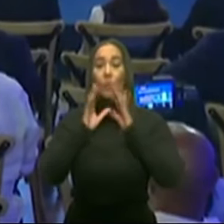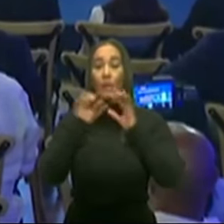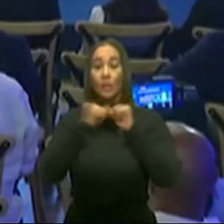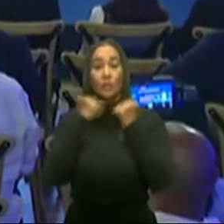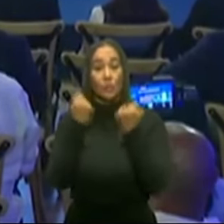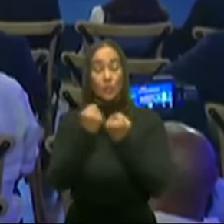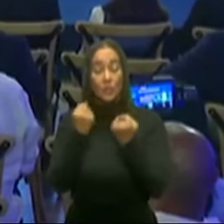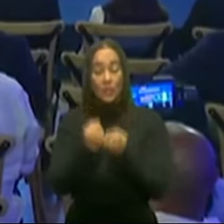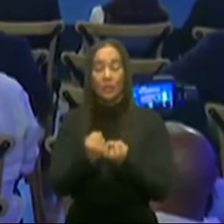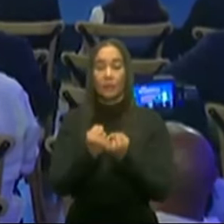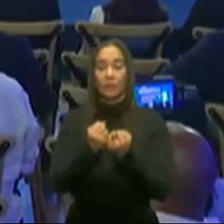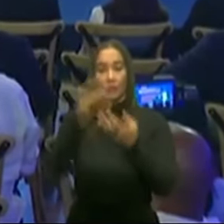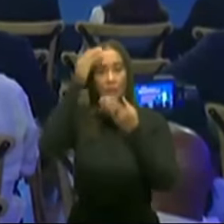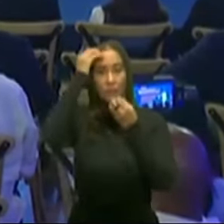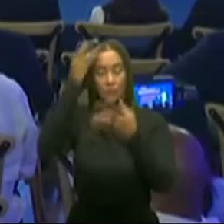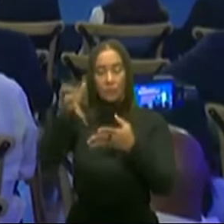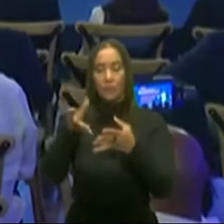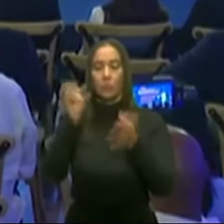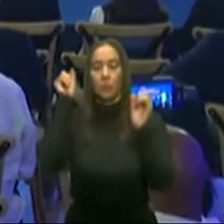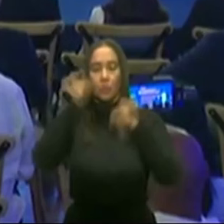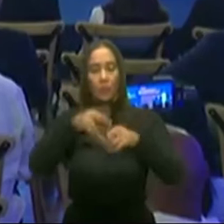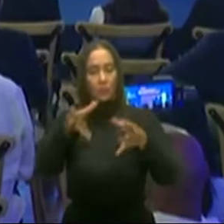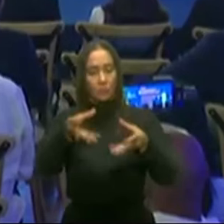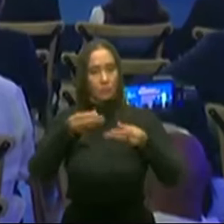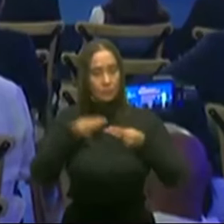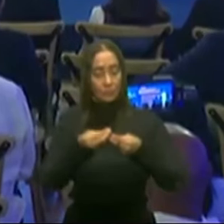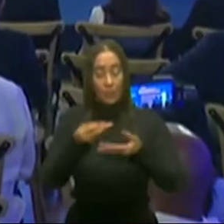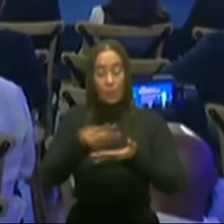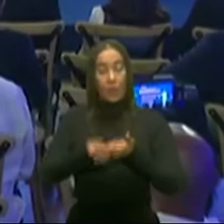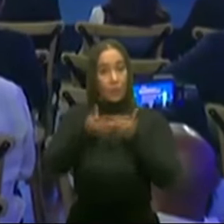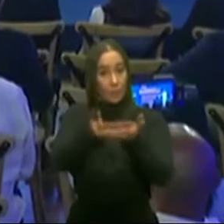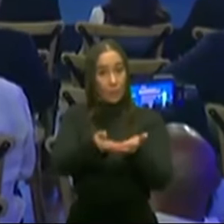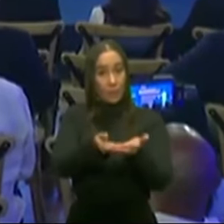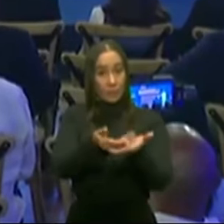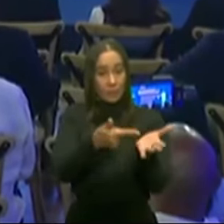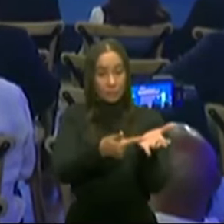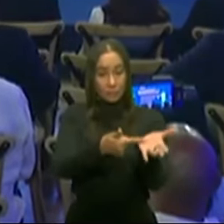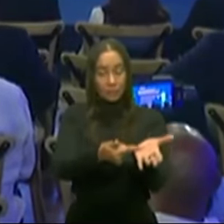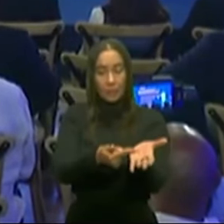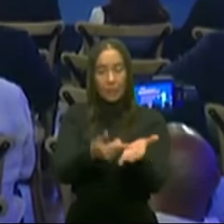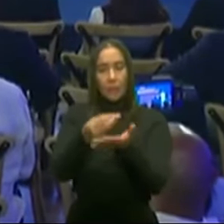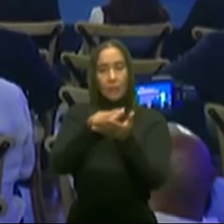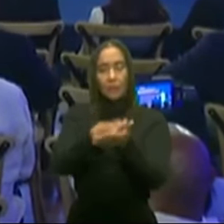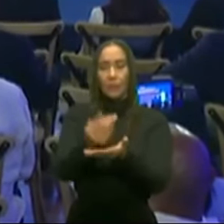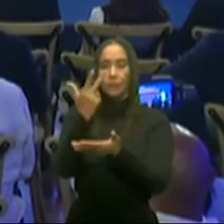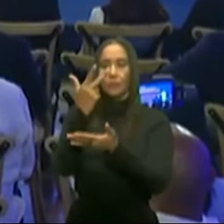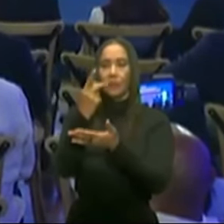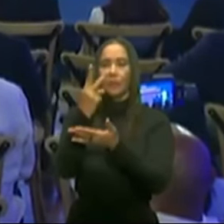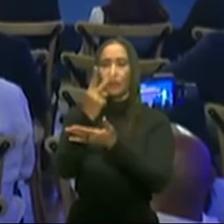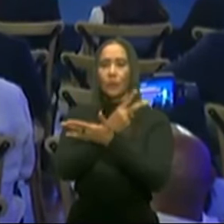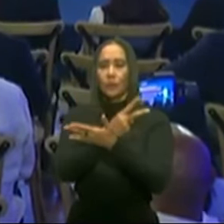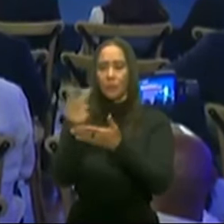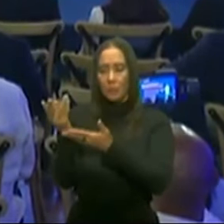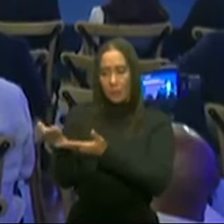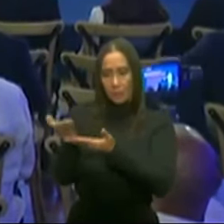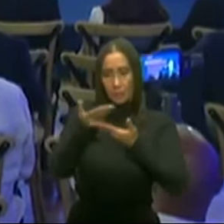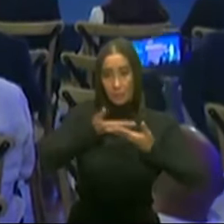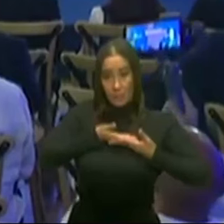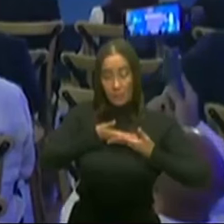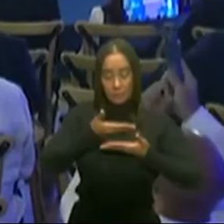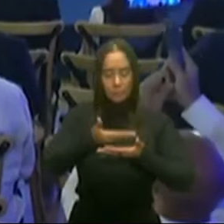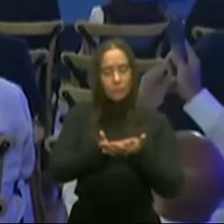acceso a las fuentes de información, esta es la propuesta que tenemos, que es una propuesta que presentaron hace 2 semanas, nos la enviaron, me